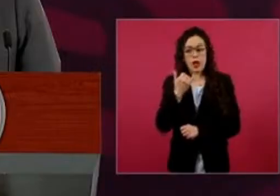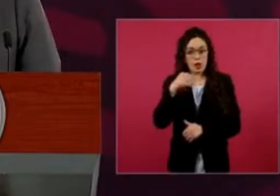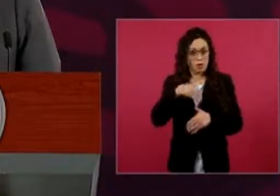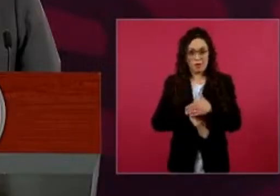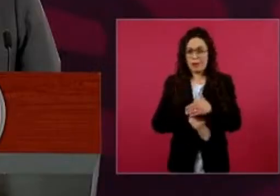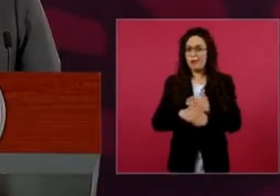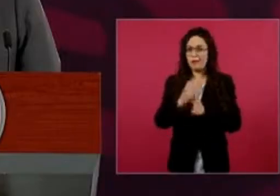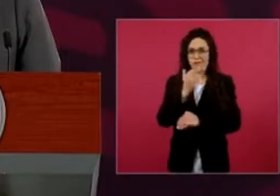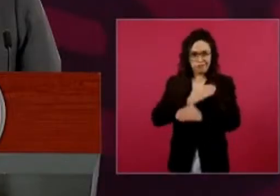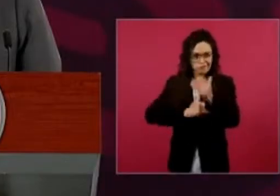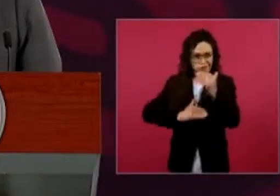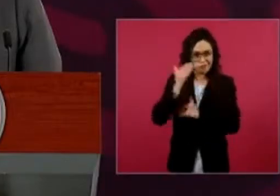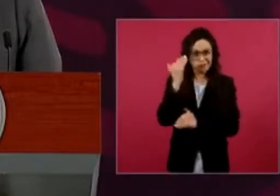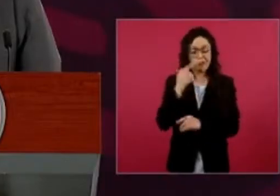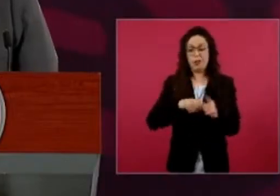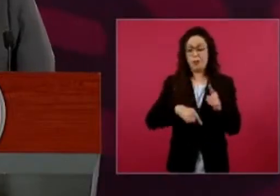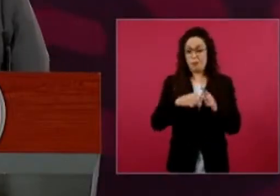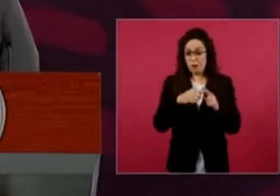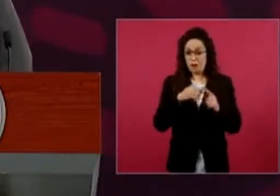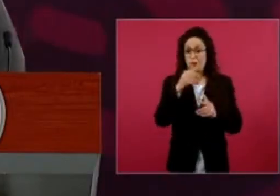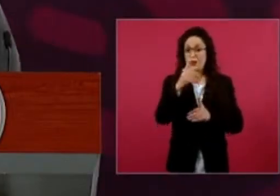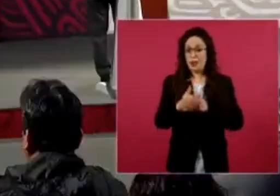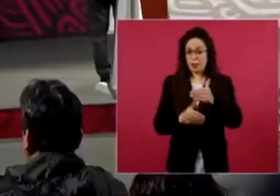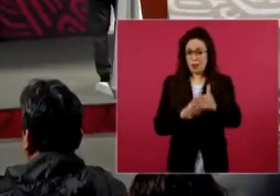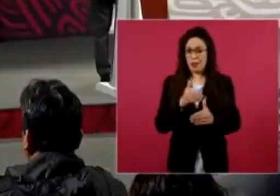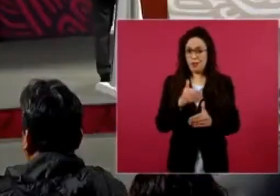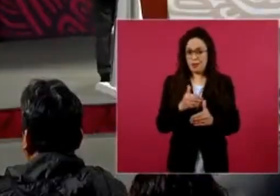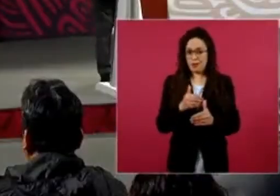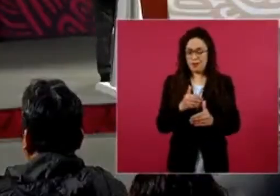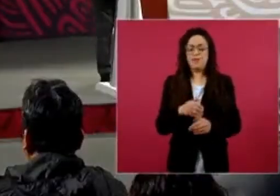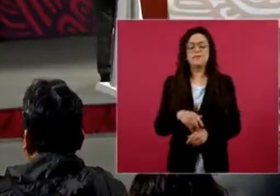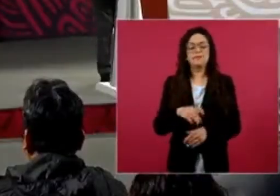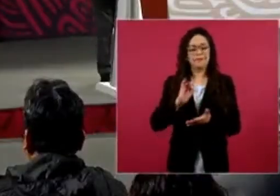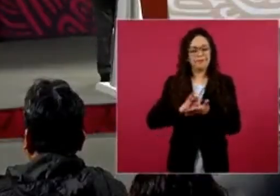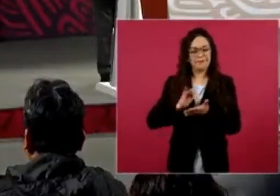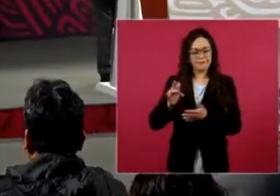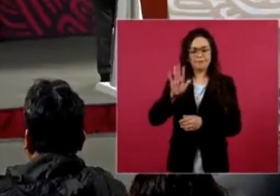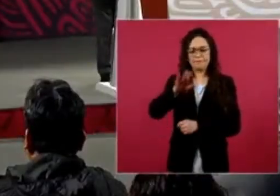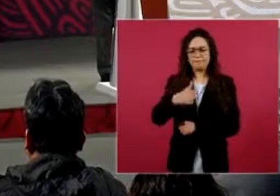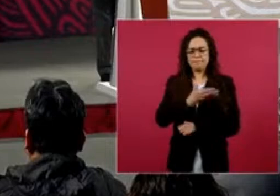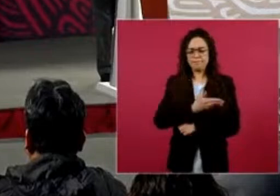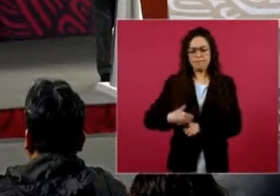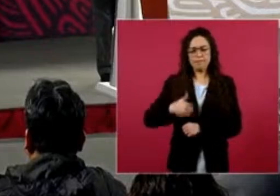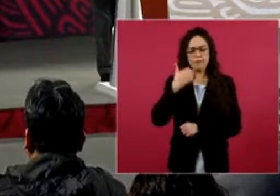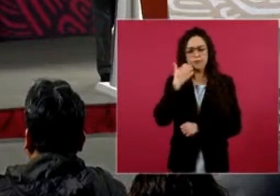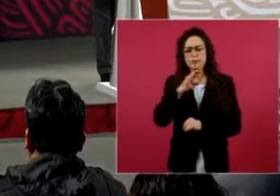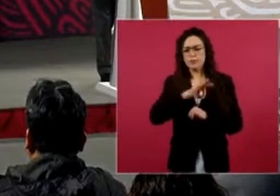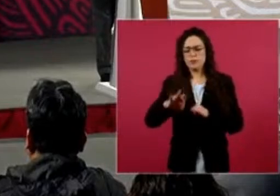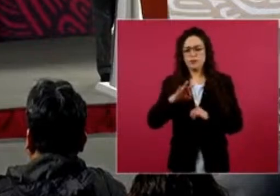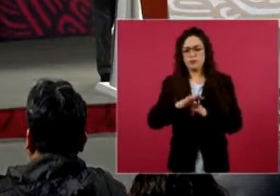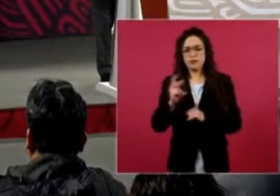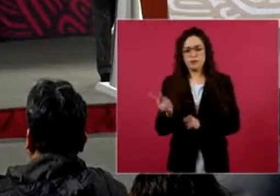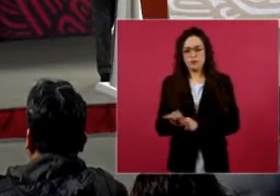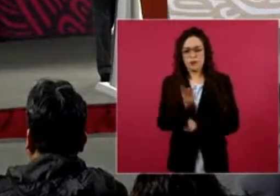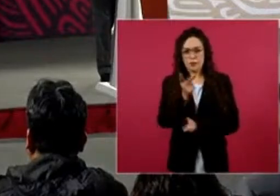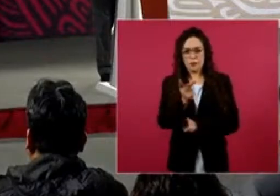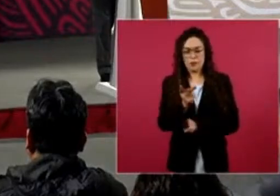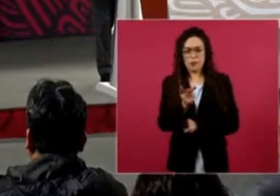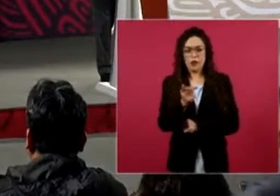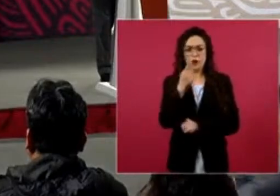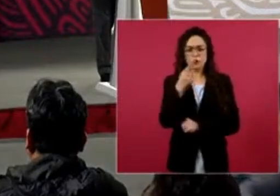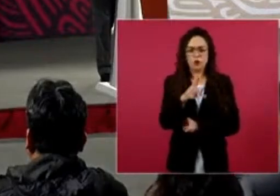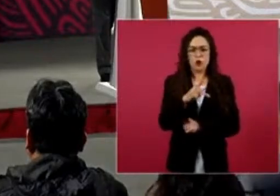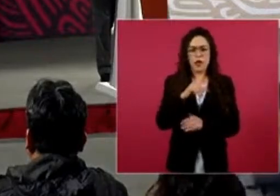Presidente, ya para finalizar, le quería preguntar por una de las estrategias de su sexenio para aumentar la